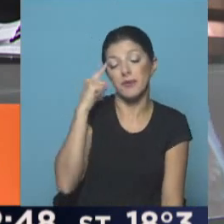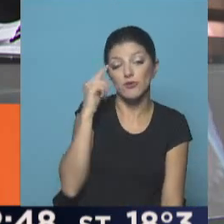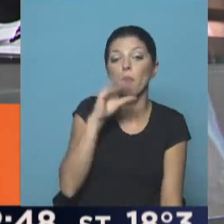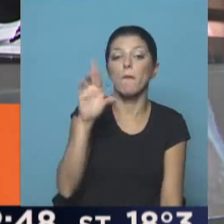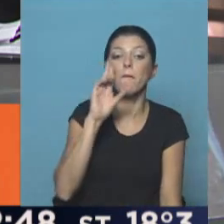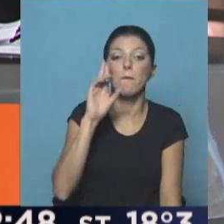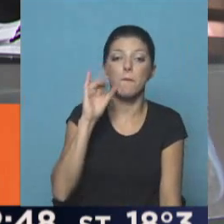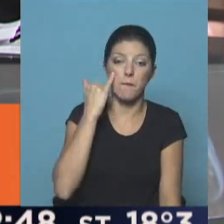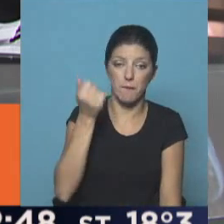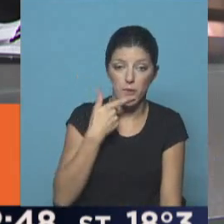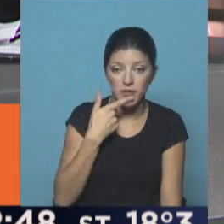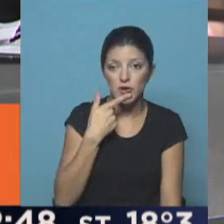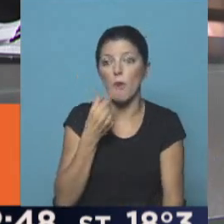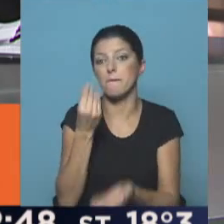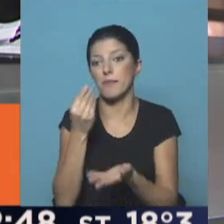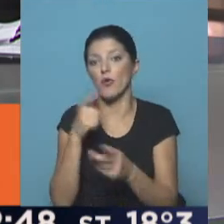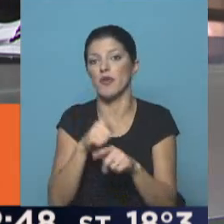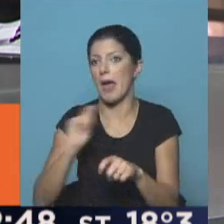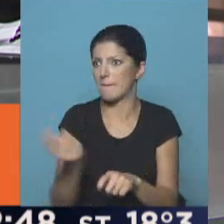Johnson con un facón en la mano, por empezar.